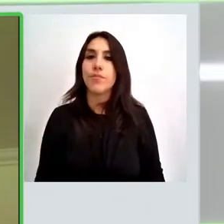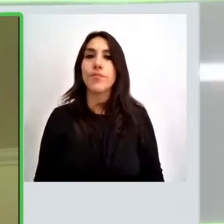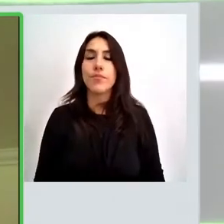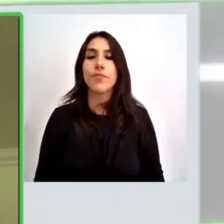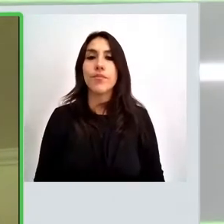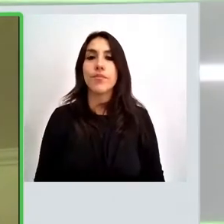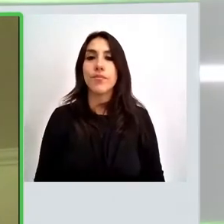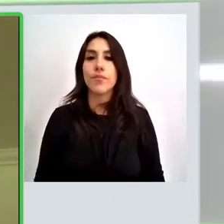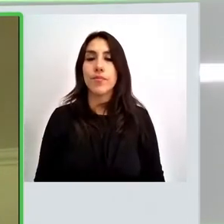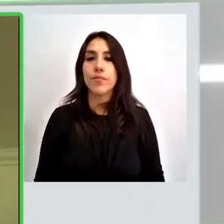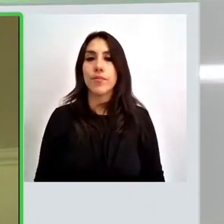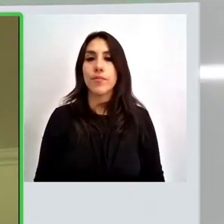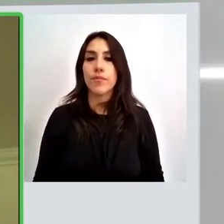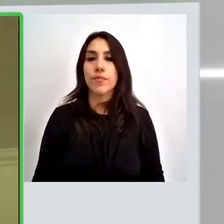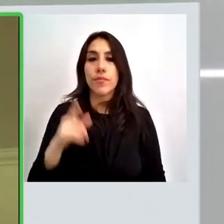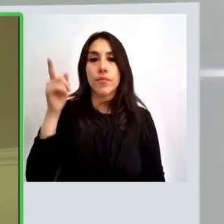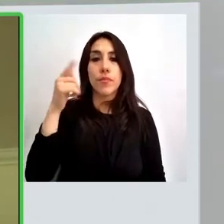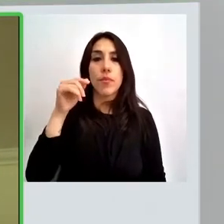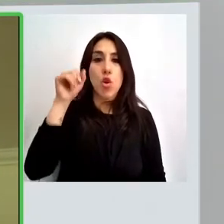y también